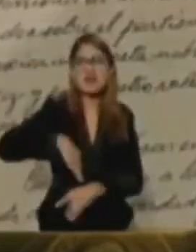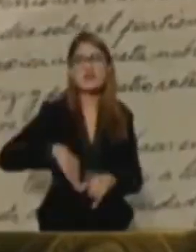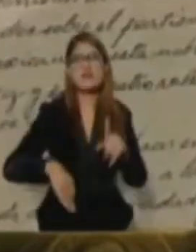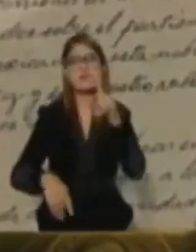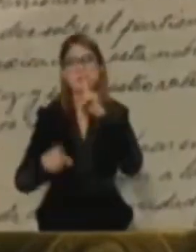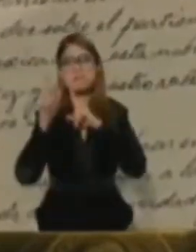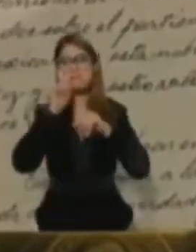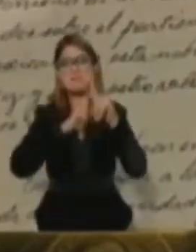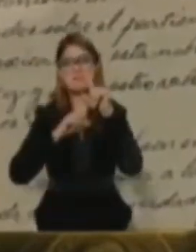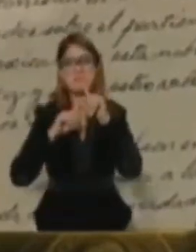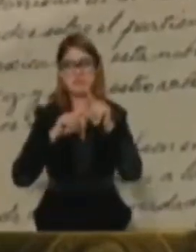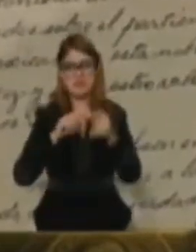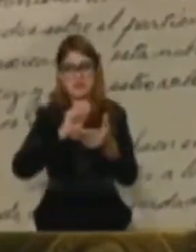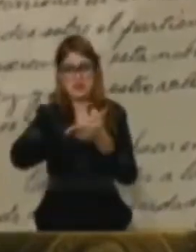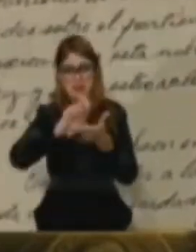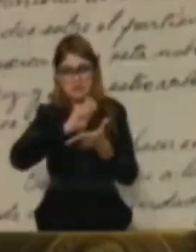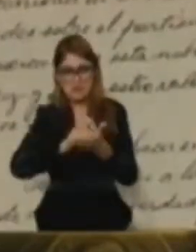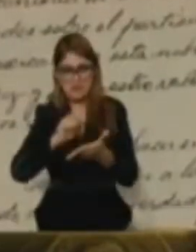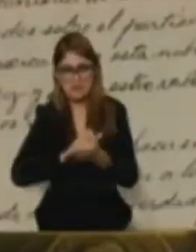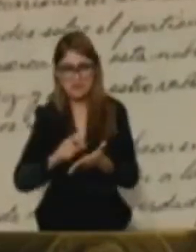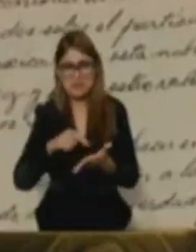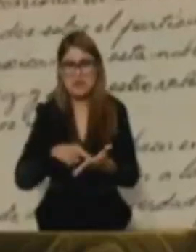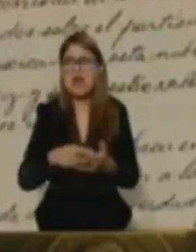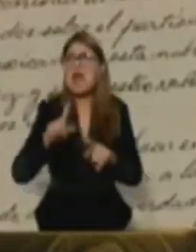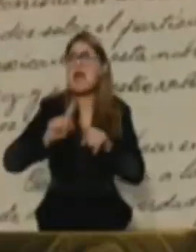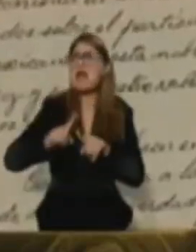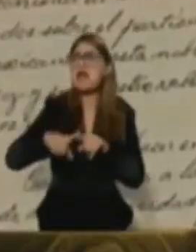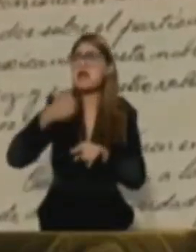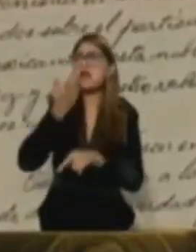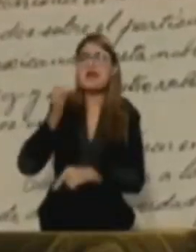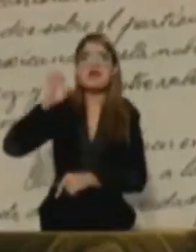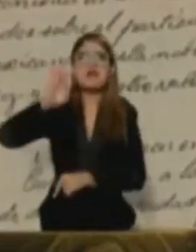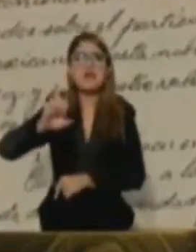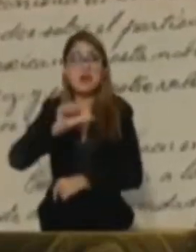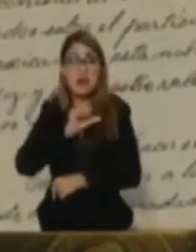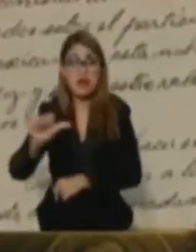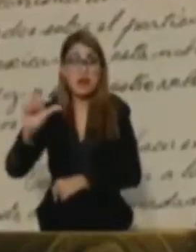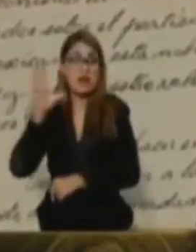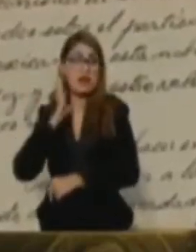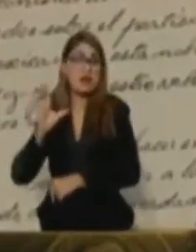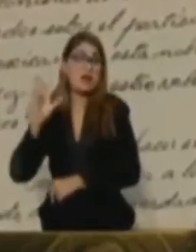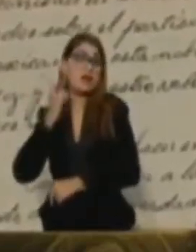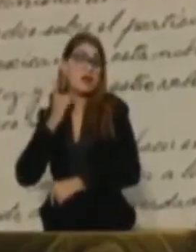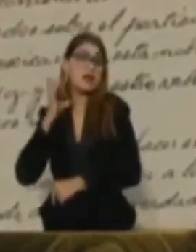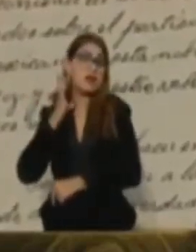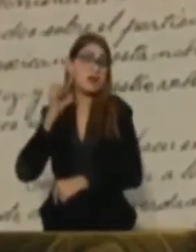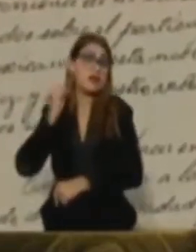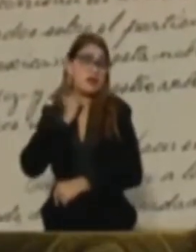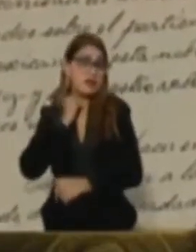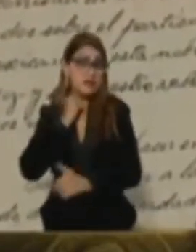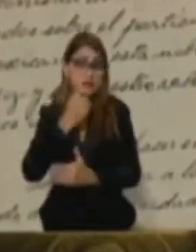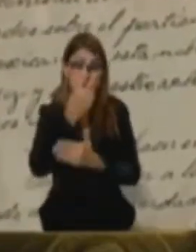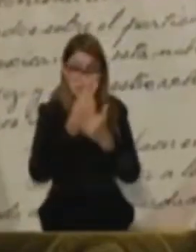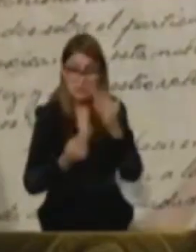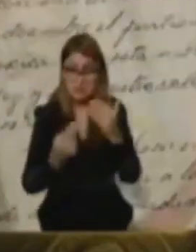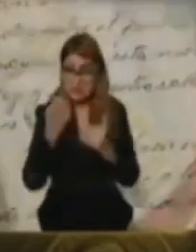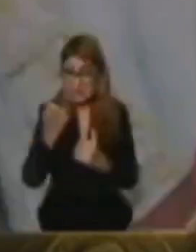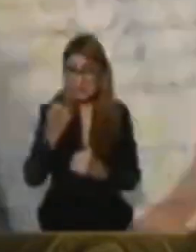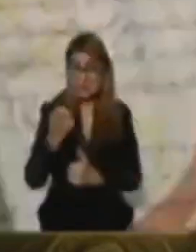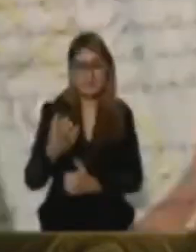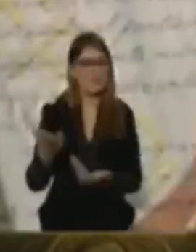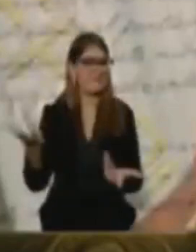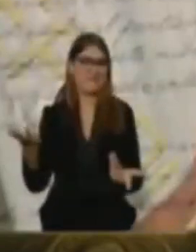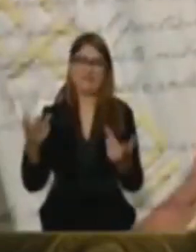documento. ¿A quién se pretende engañar, señores? ¿Al Congreso de la Unión? No, señores, todos sus miembros son hombres